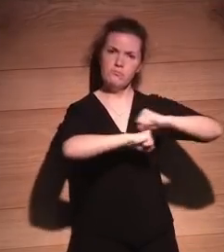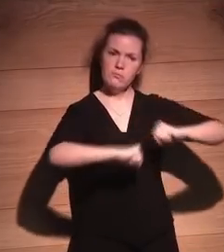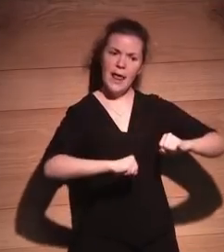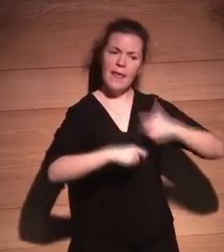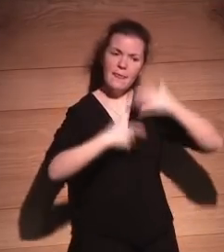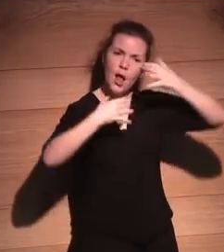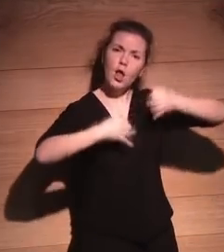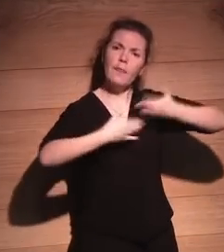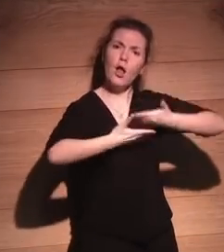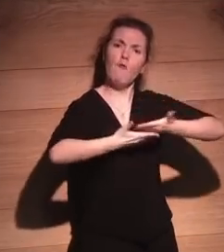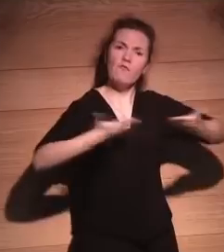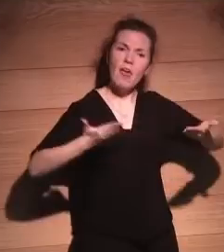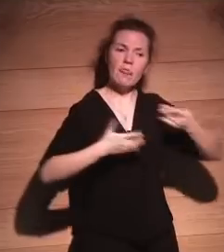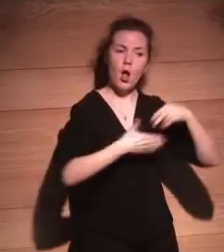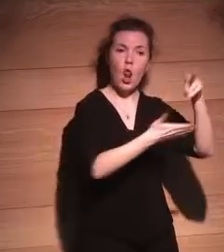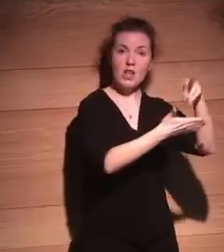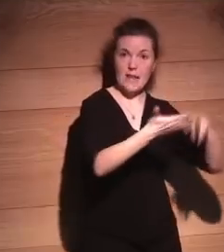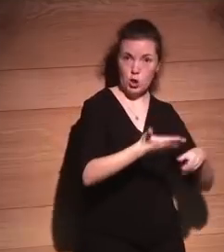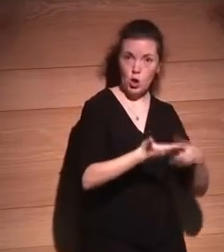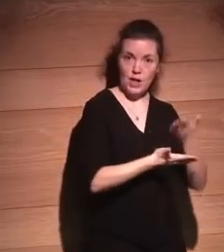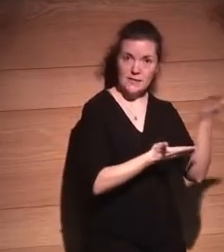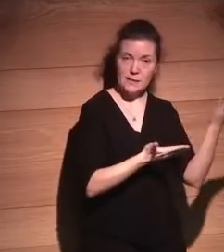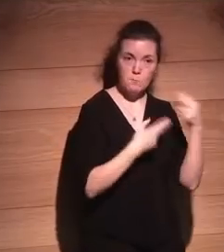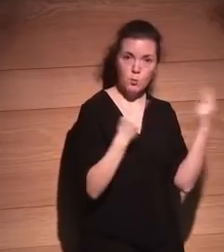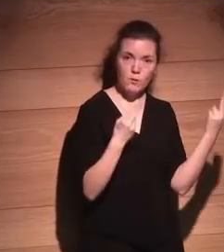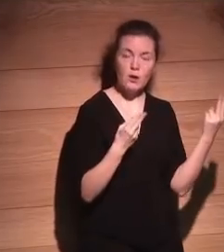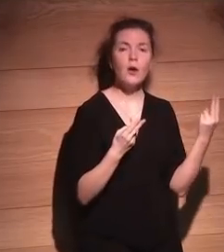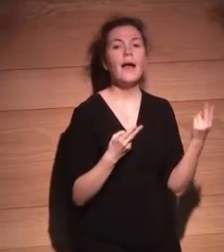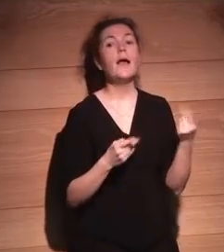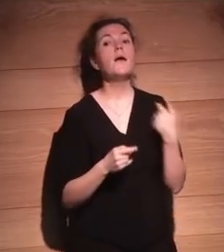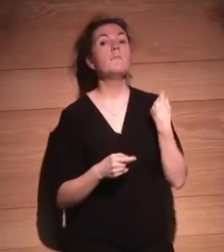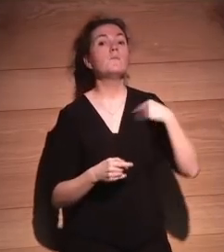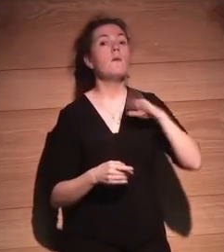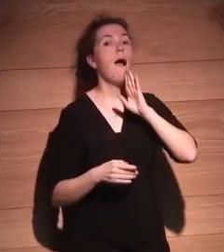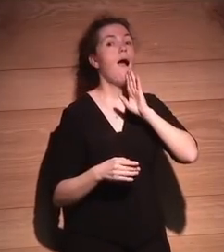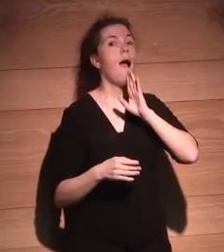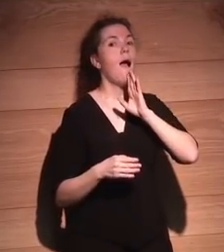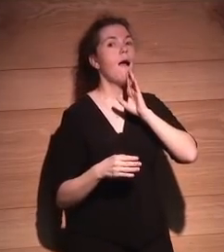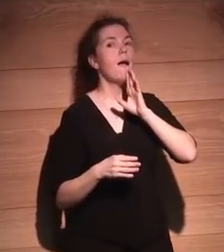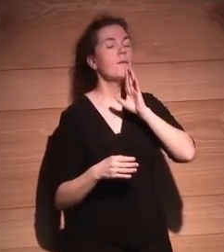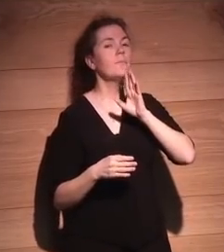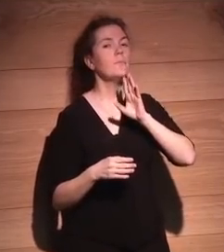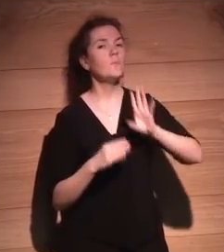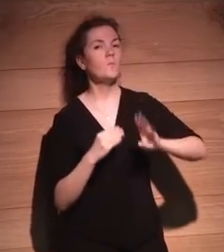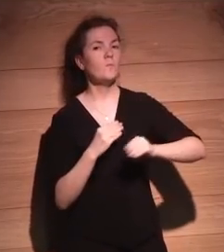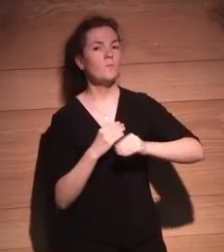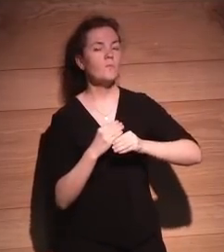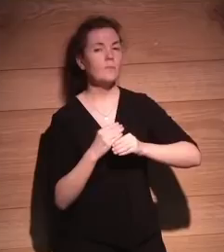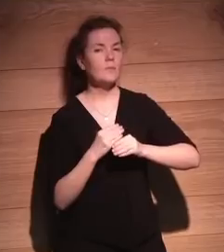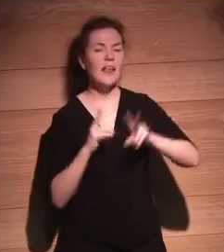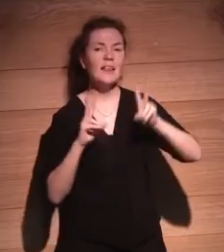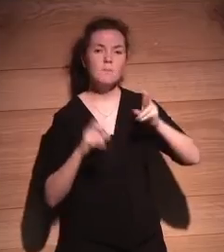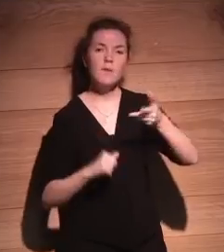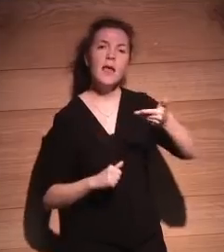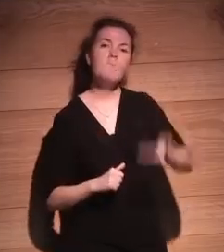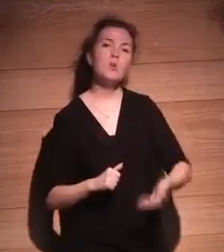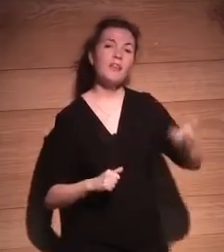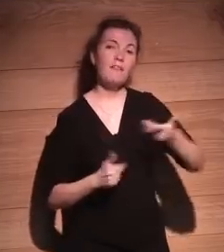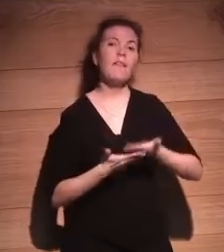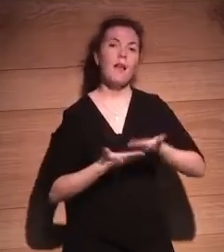con nuestros lectores. Y en ese sentido, también hilando con lo que comentabas en relación a la importancia de